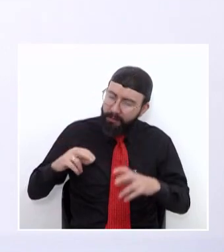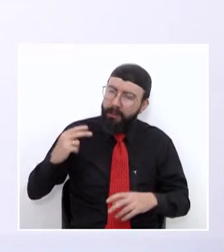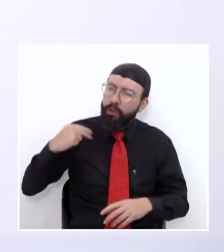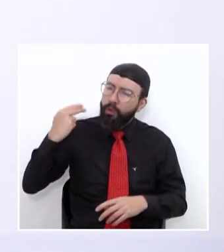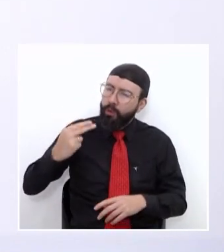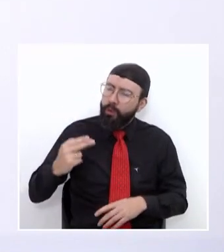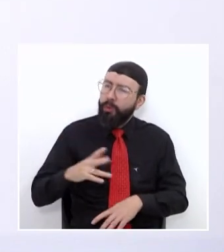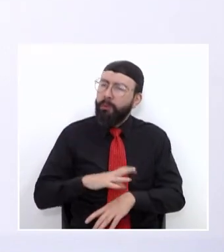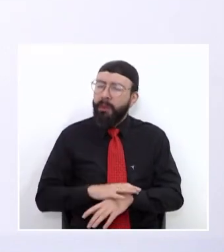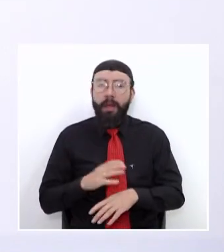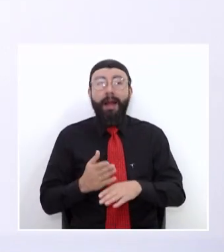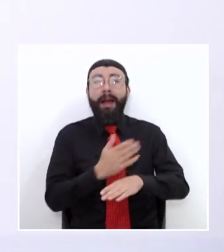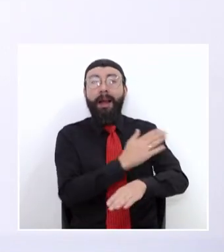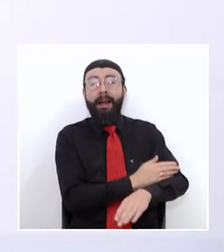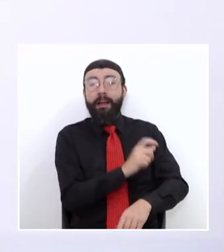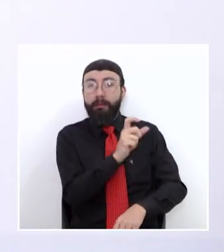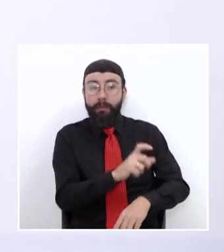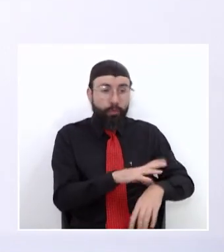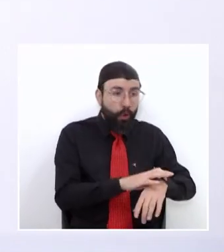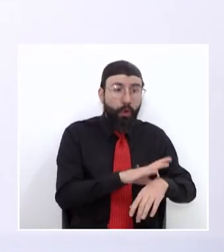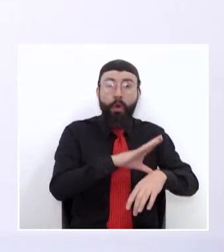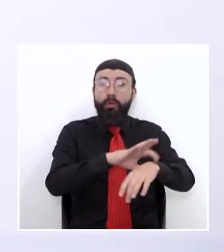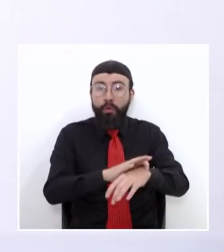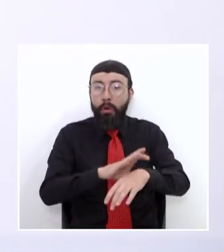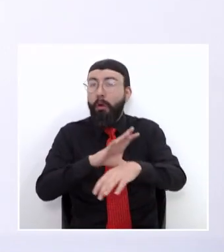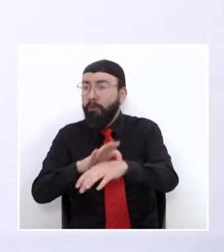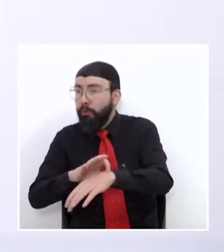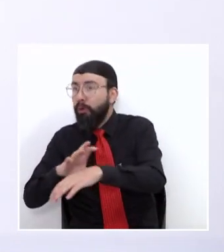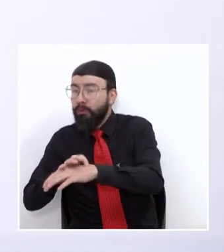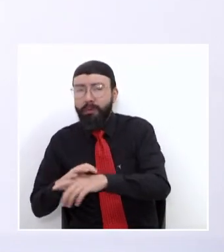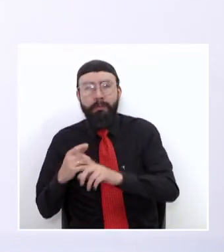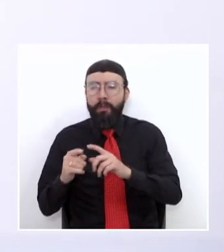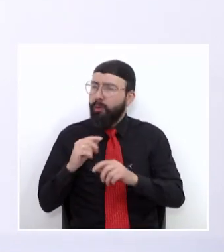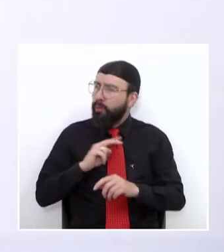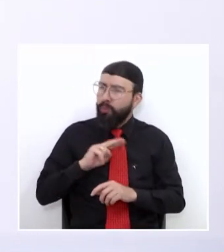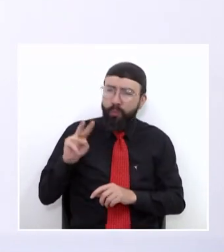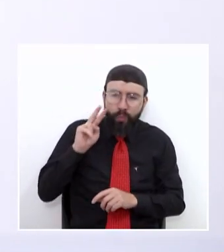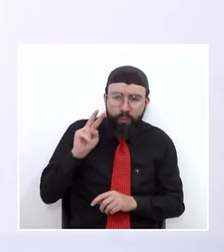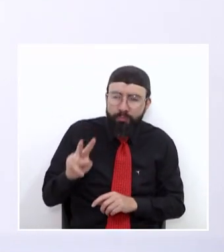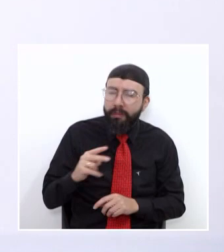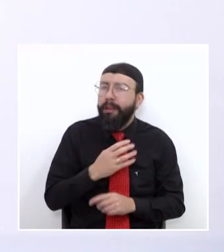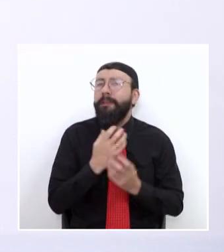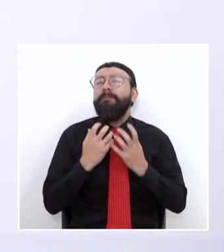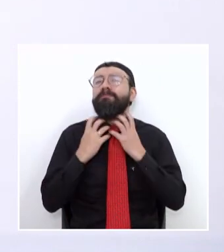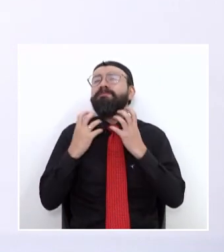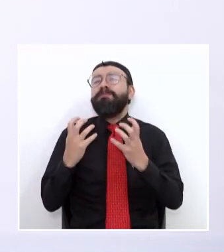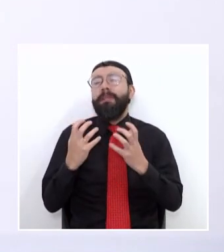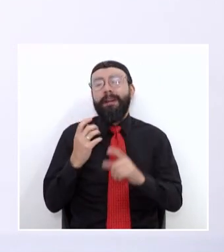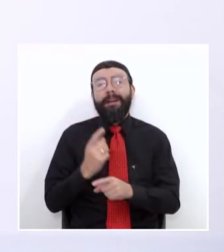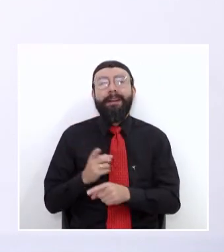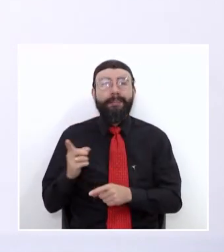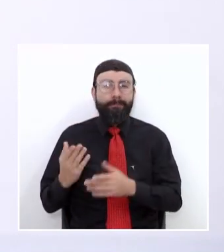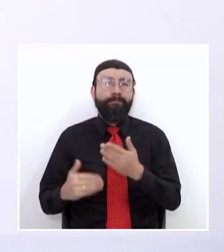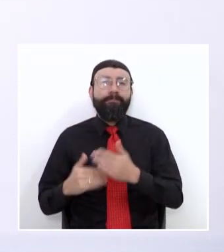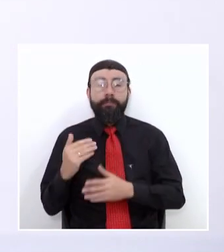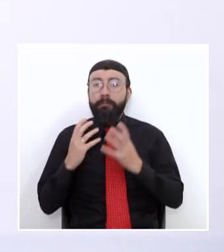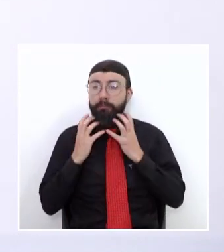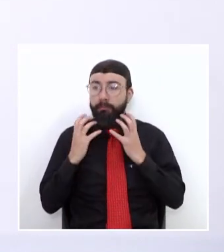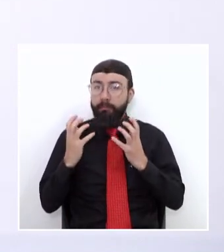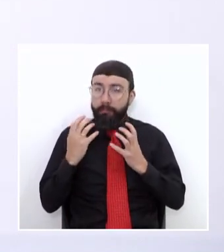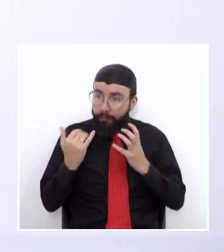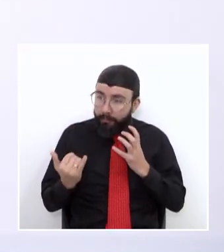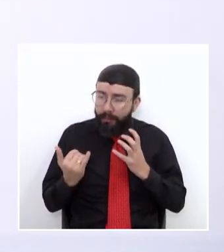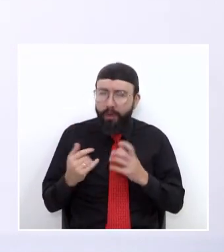y le habían tratado un doctor, otro doctor, pero nunca le habían visto las amígdalas, ¿sí? Y resulta que en las amígdalas